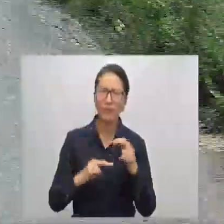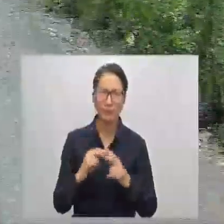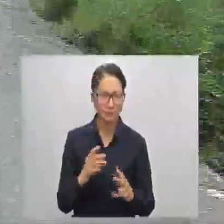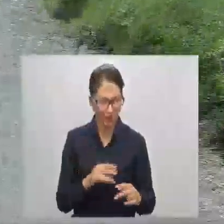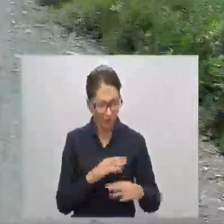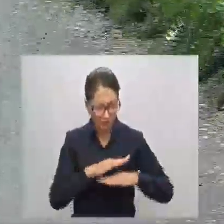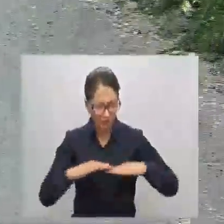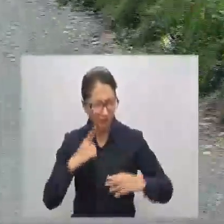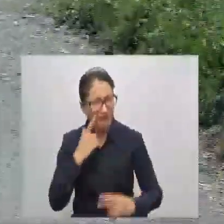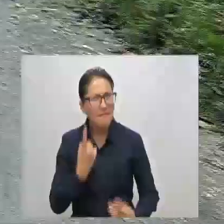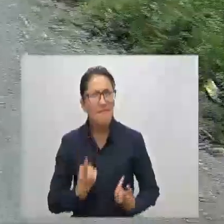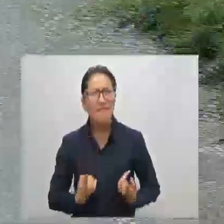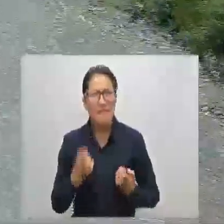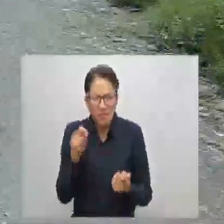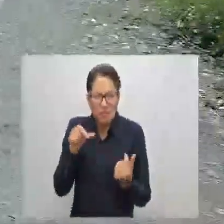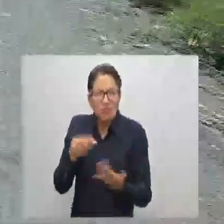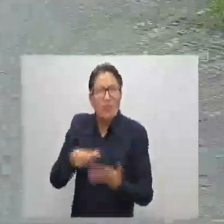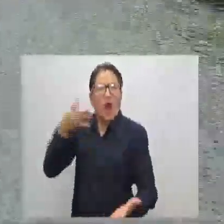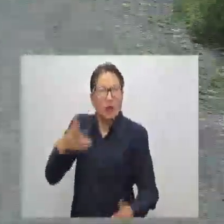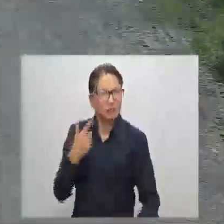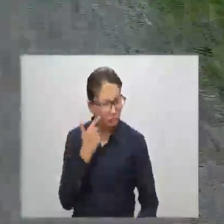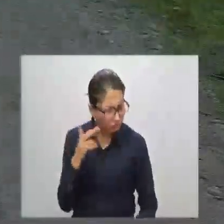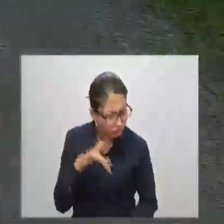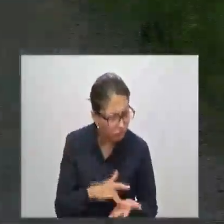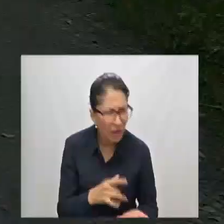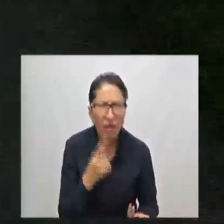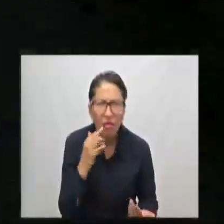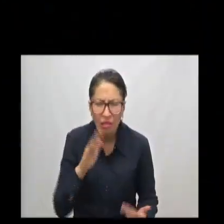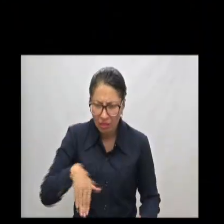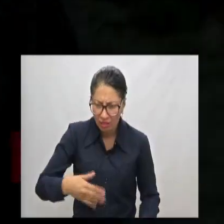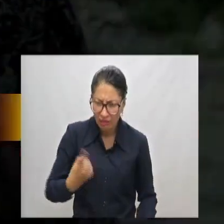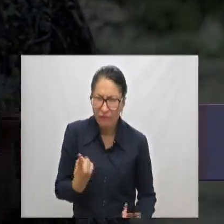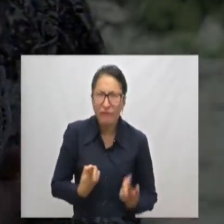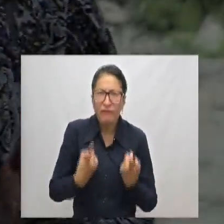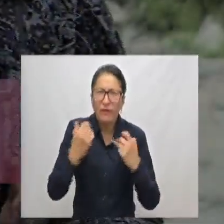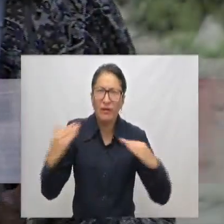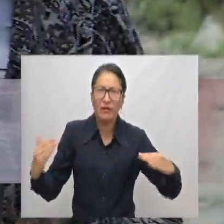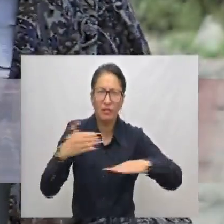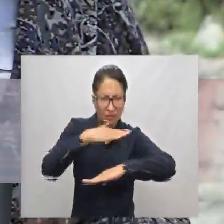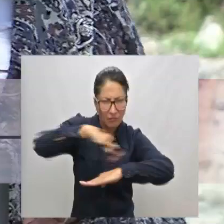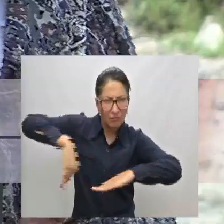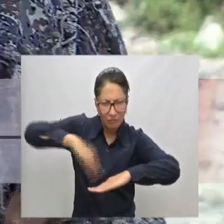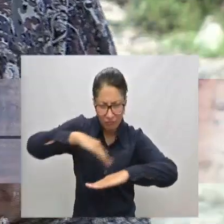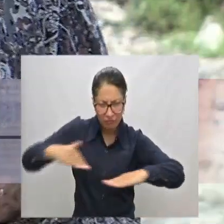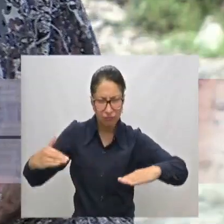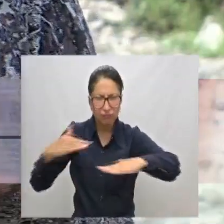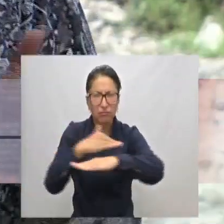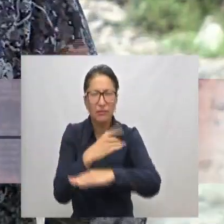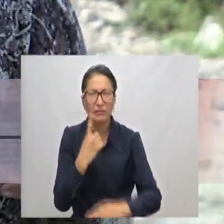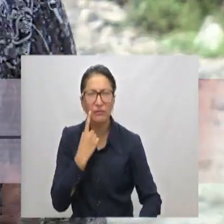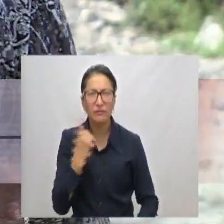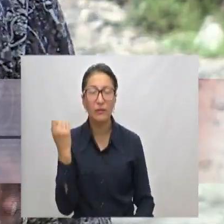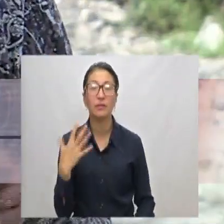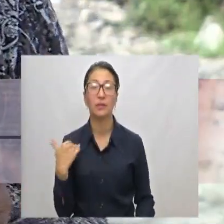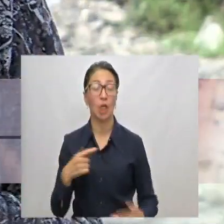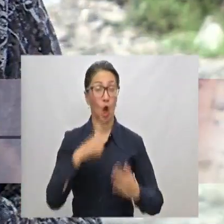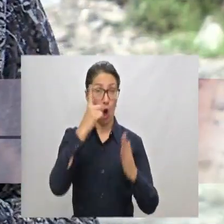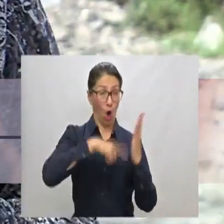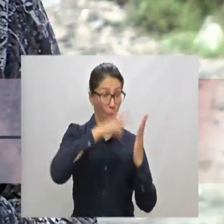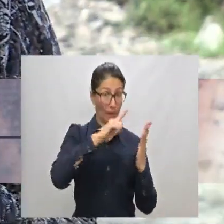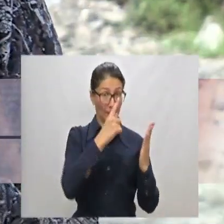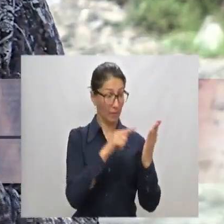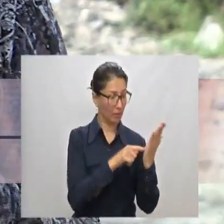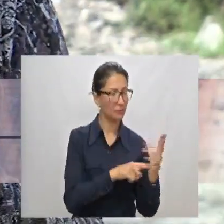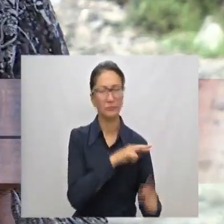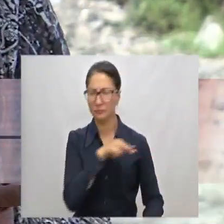la obra está inconclusa y con faltantes, a pesar de la gran inversión. La carretera en este momento, al terminar el primer